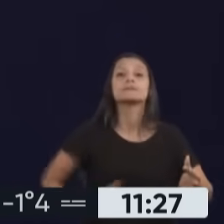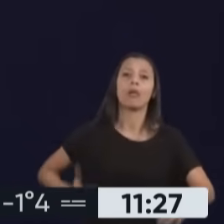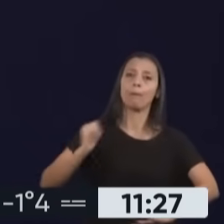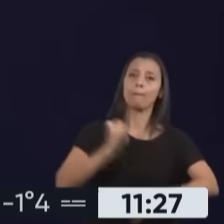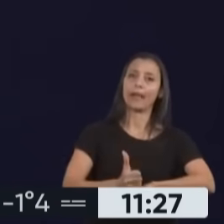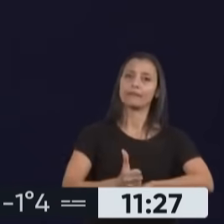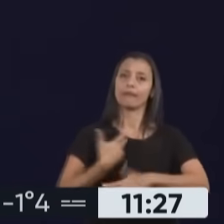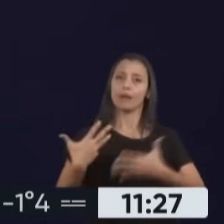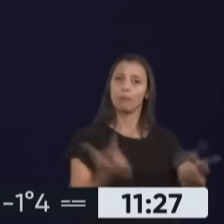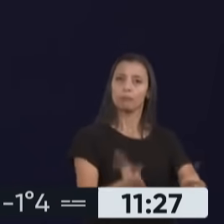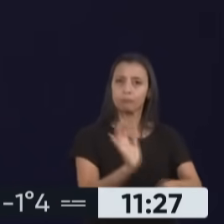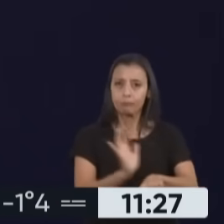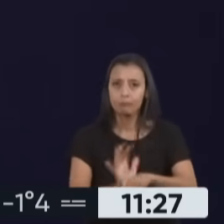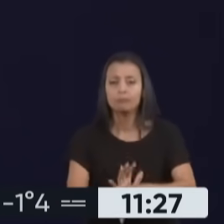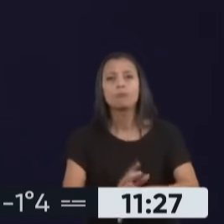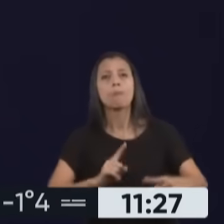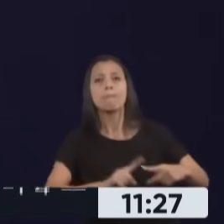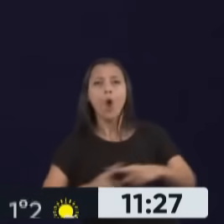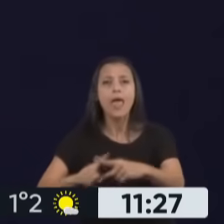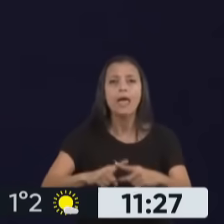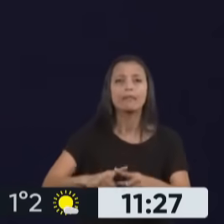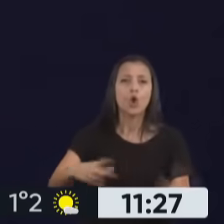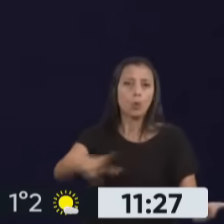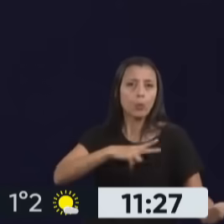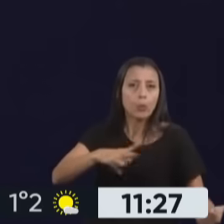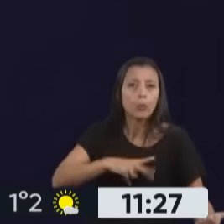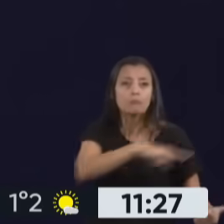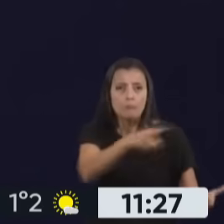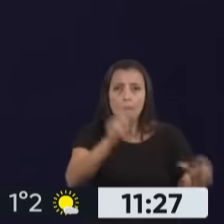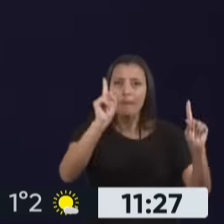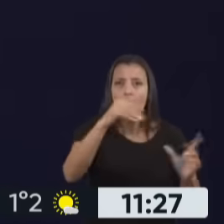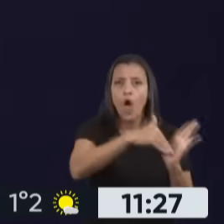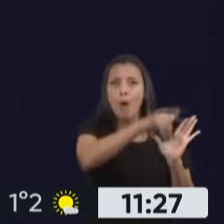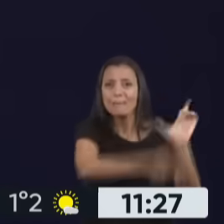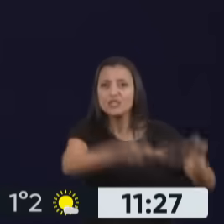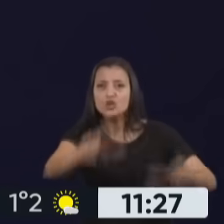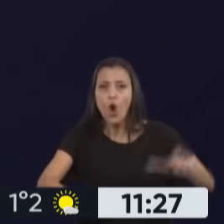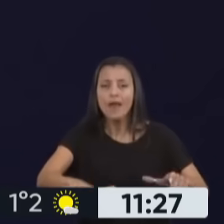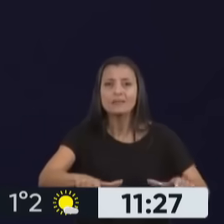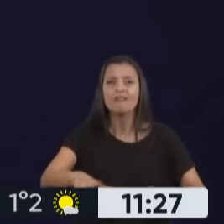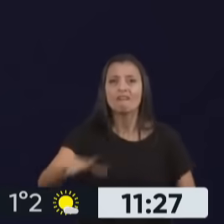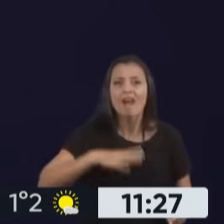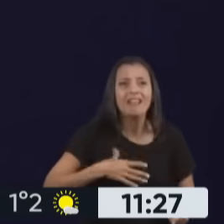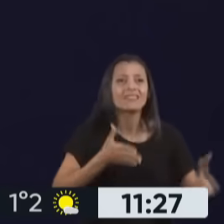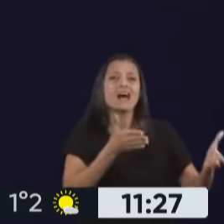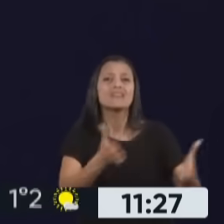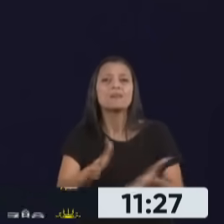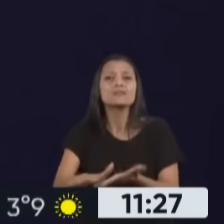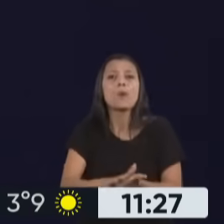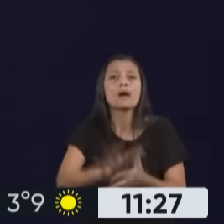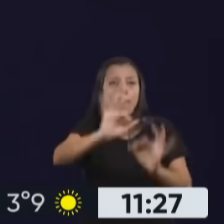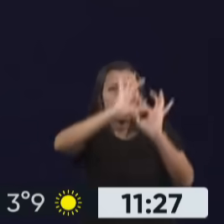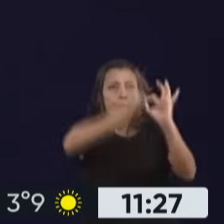Políticos millonarios y millones de argentinos viviendo con falta de servicios básicos a solo 25 kilómetros de la Casa